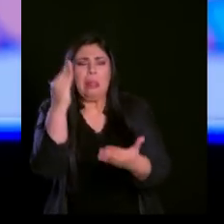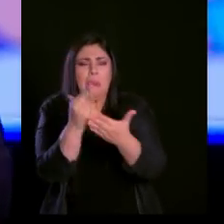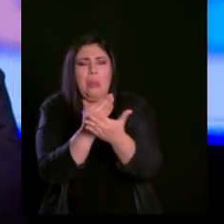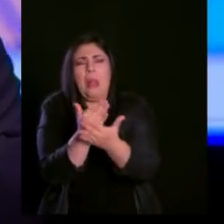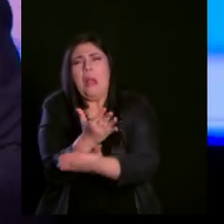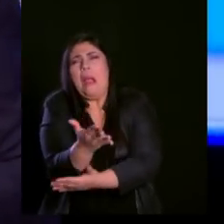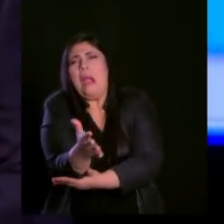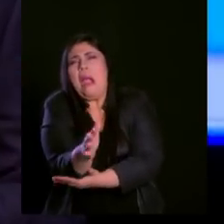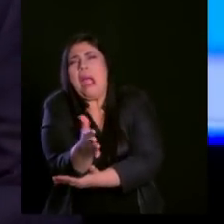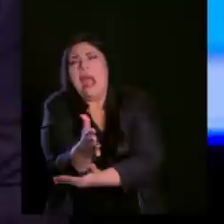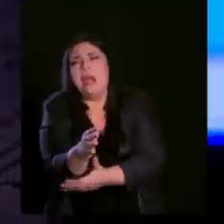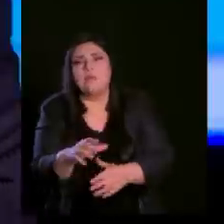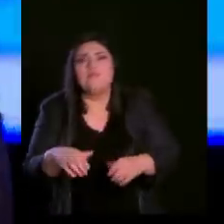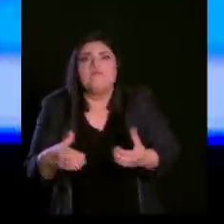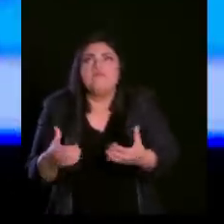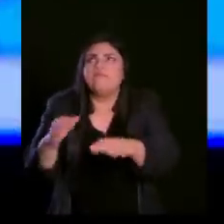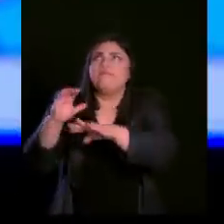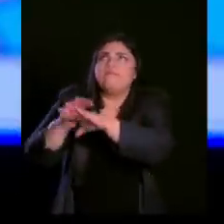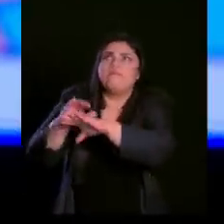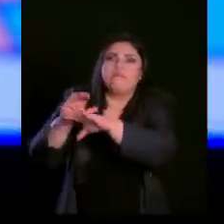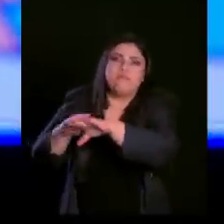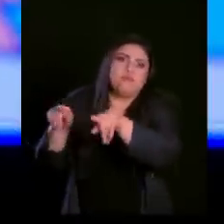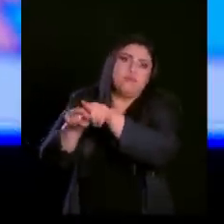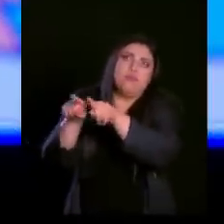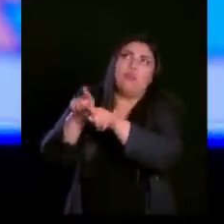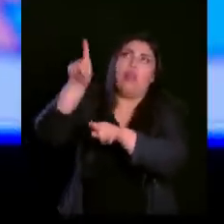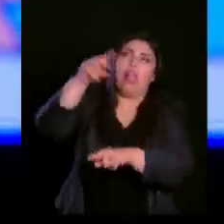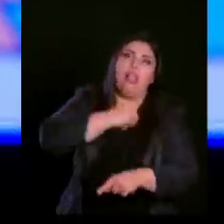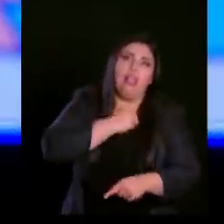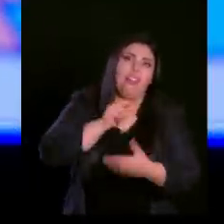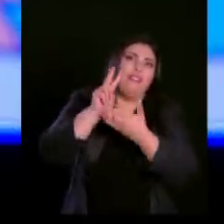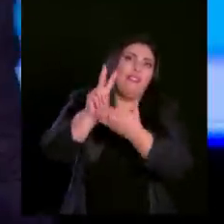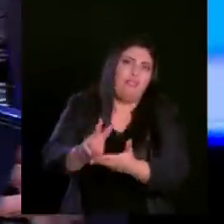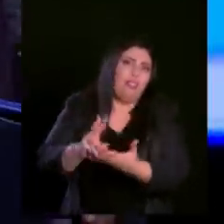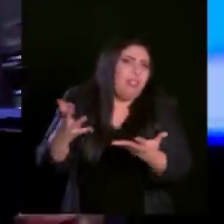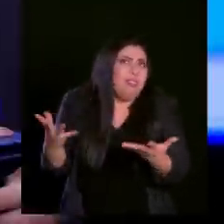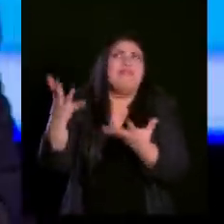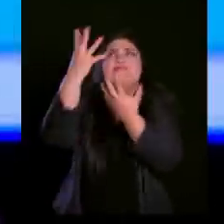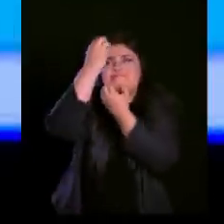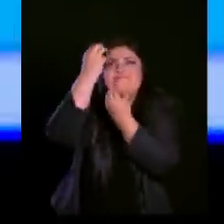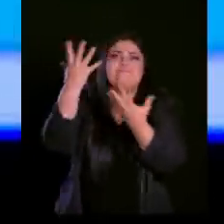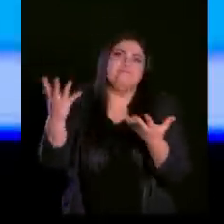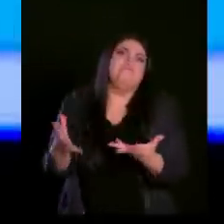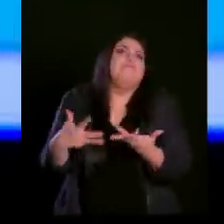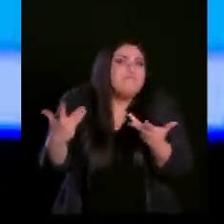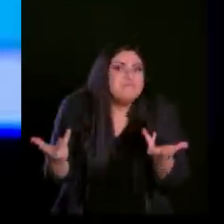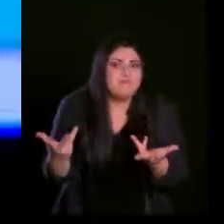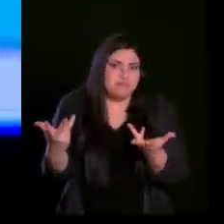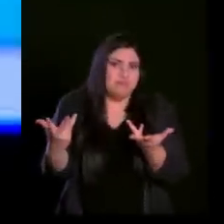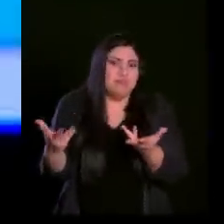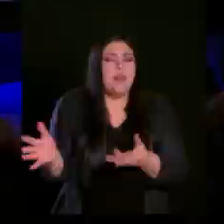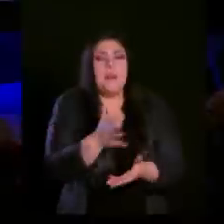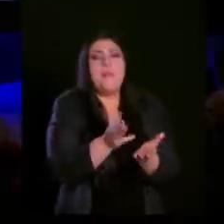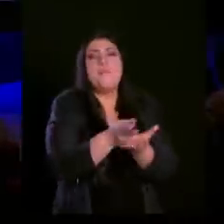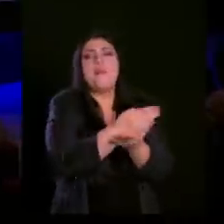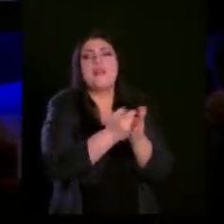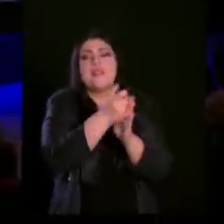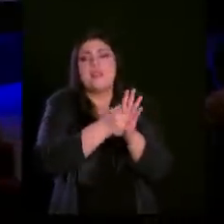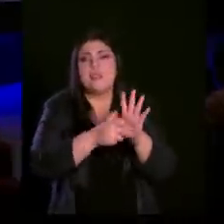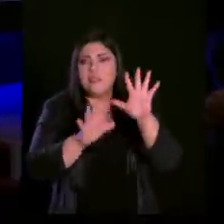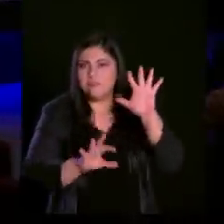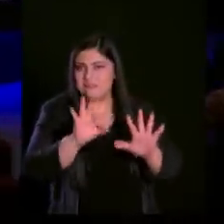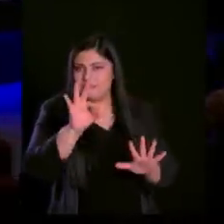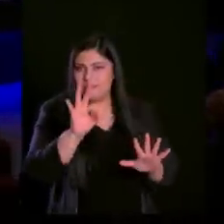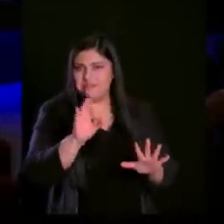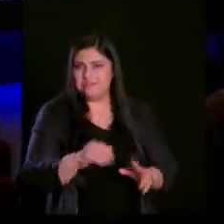pasando a otra cosa quiero pasar a Mateo capítulo 13 voy a pedir que puedan encender las luces de abajo